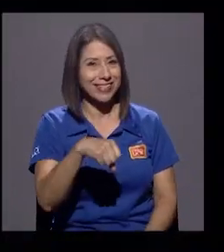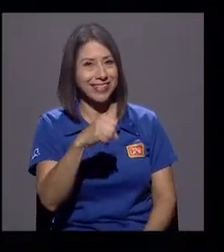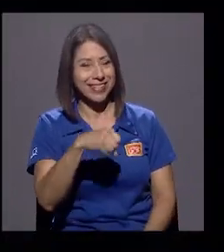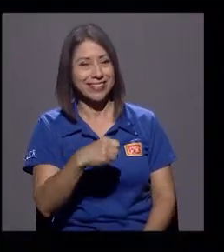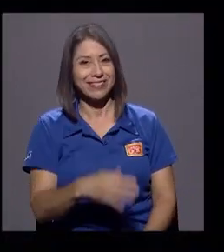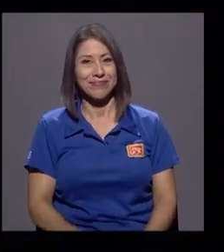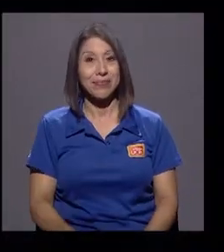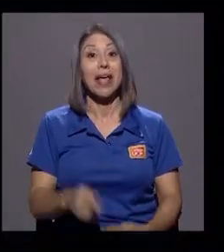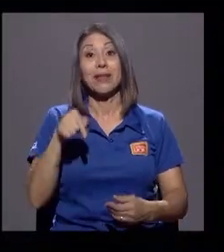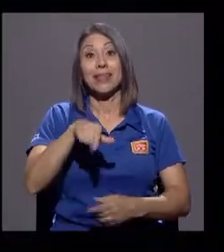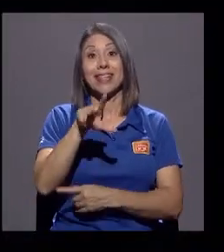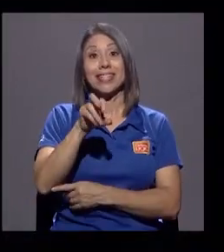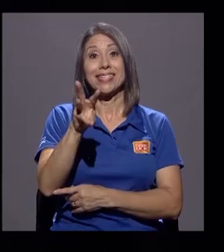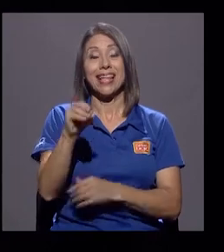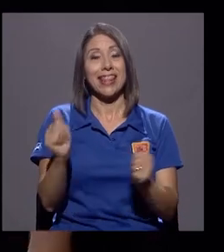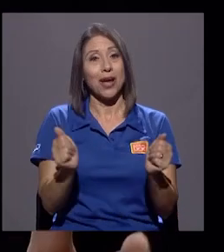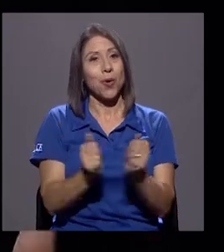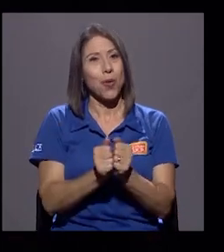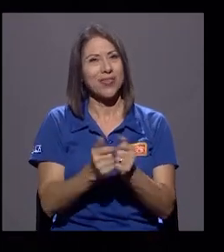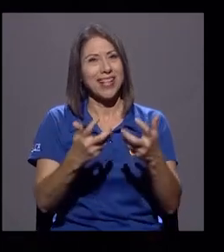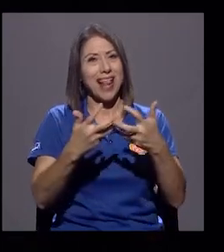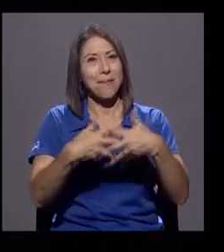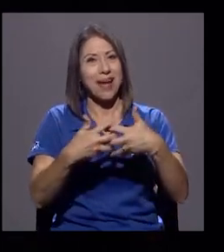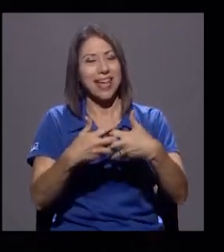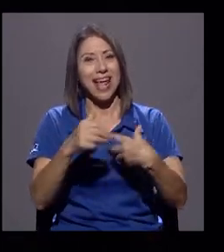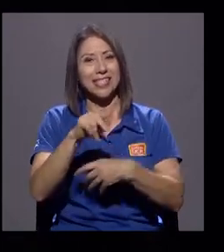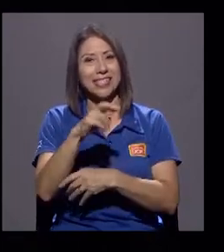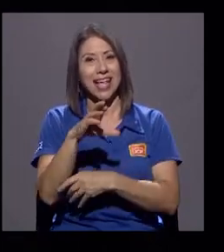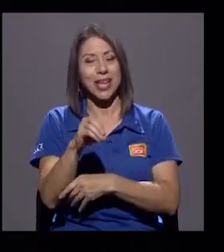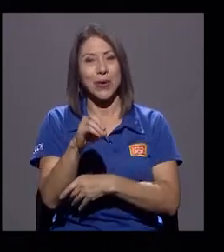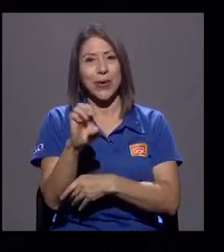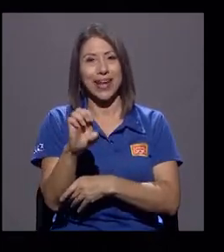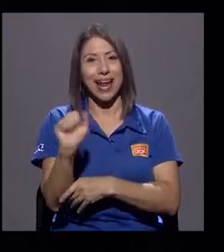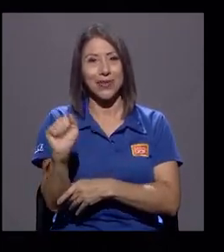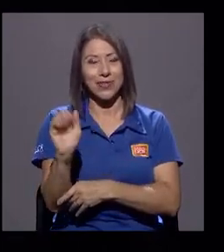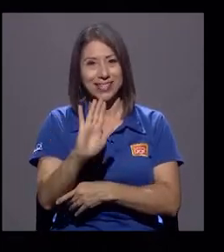es la máquina